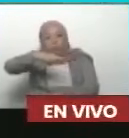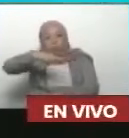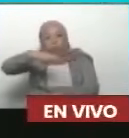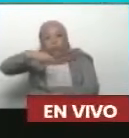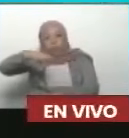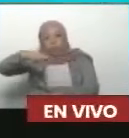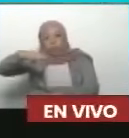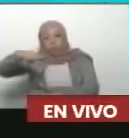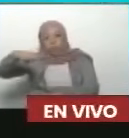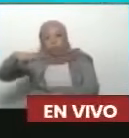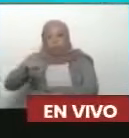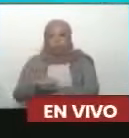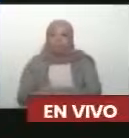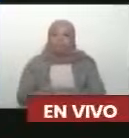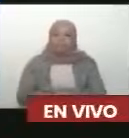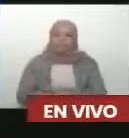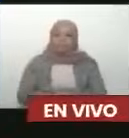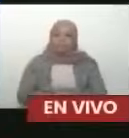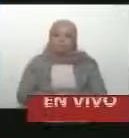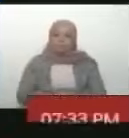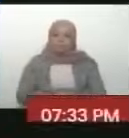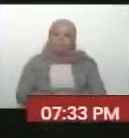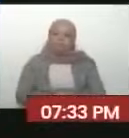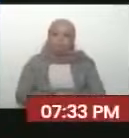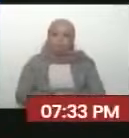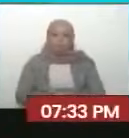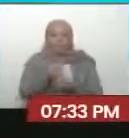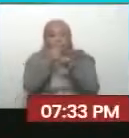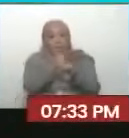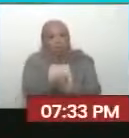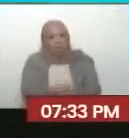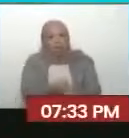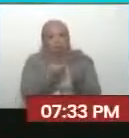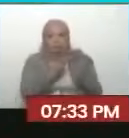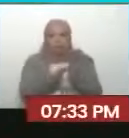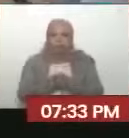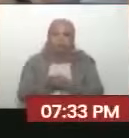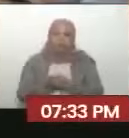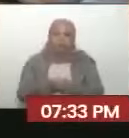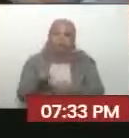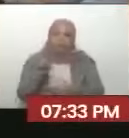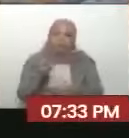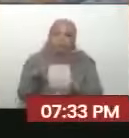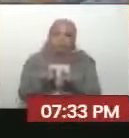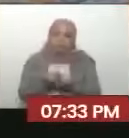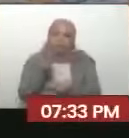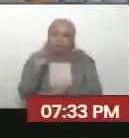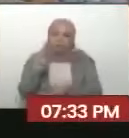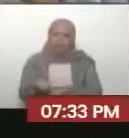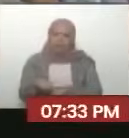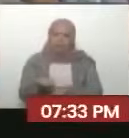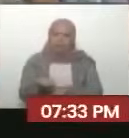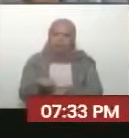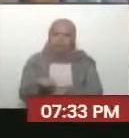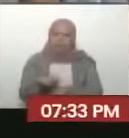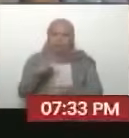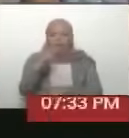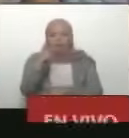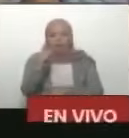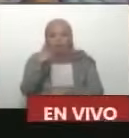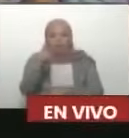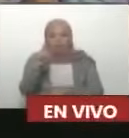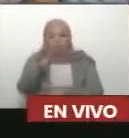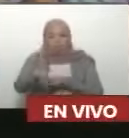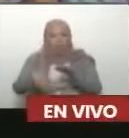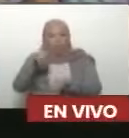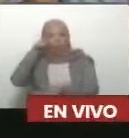presidente. ¿Ah? Allá lo esperamos, presidente. ¿Qué dices tú, Wilmer? Allá en el